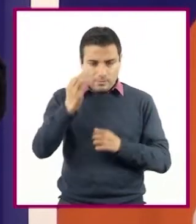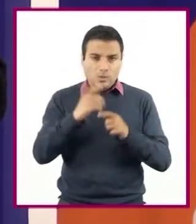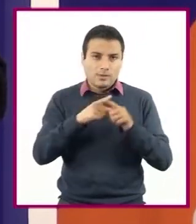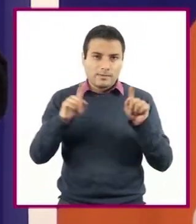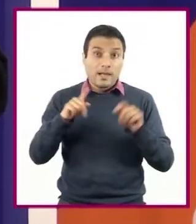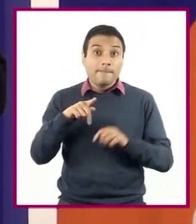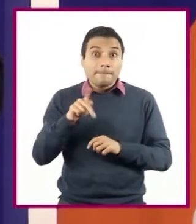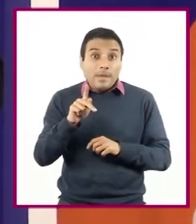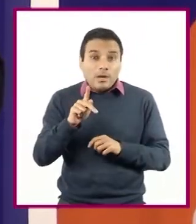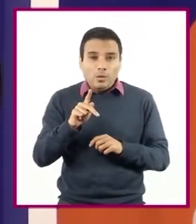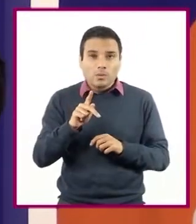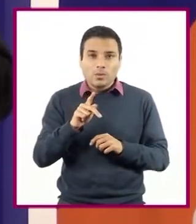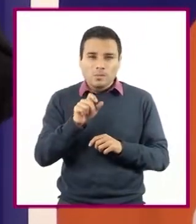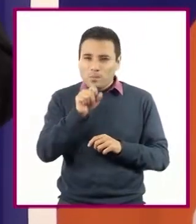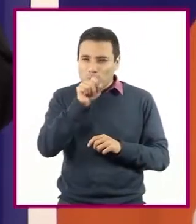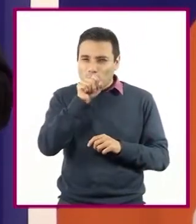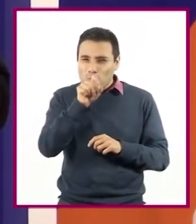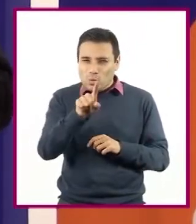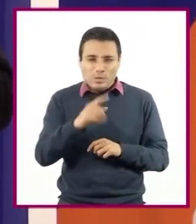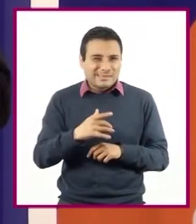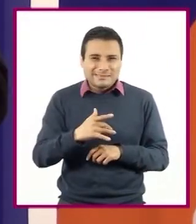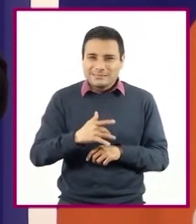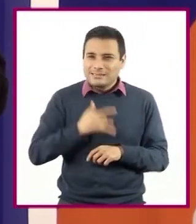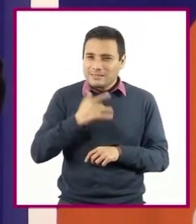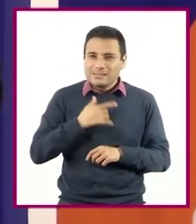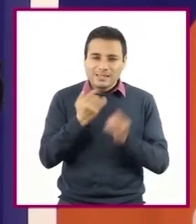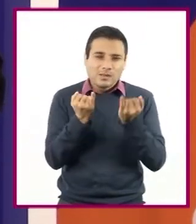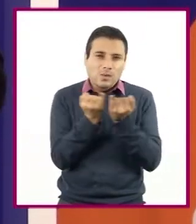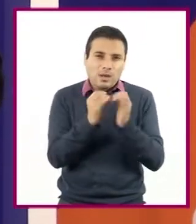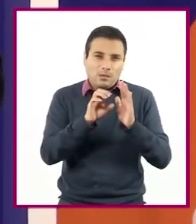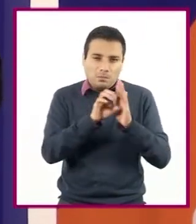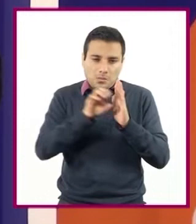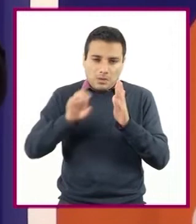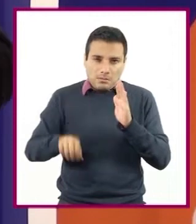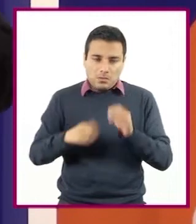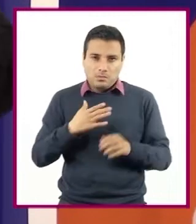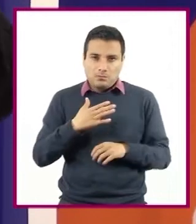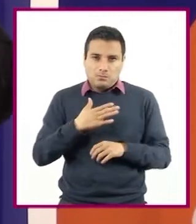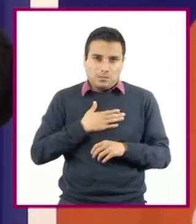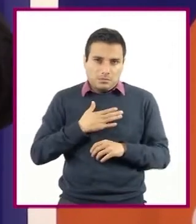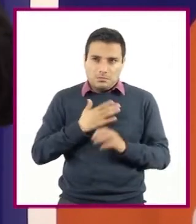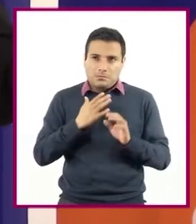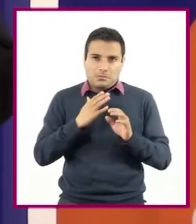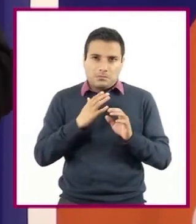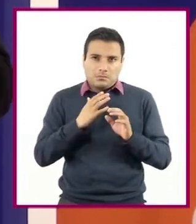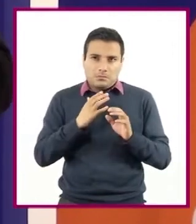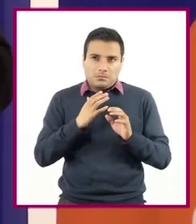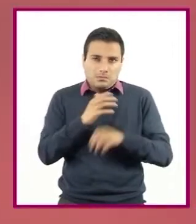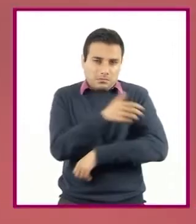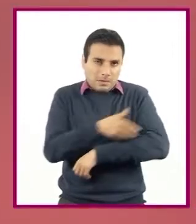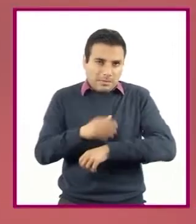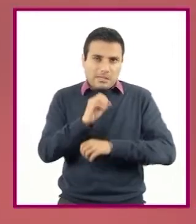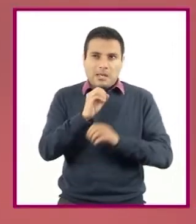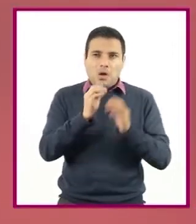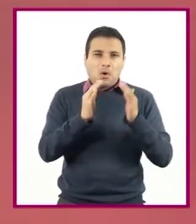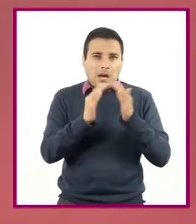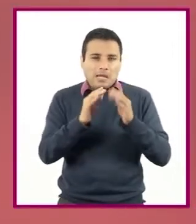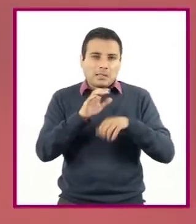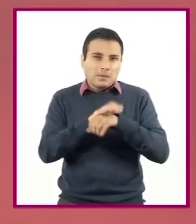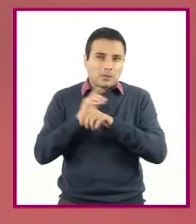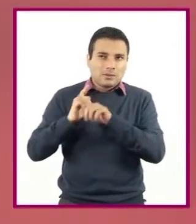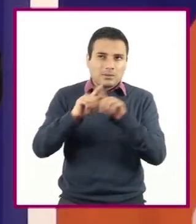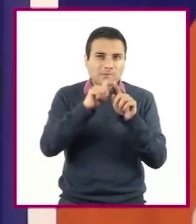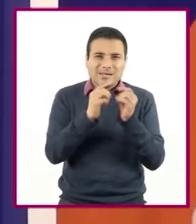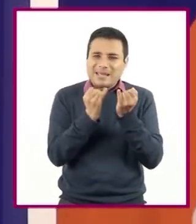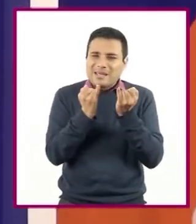experiencias similares, ya sea en nuestro entorno personal o social, donde dos enamorados expresan ese mismo sentimiento